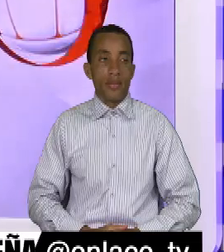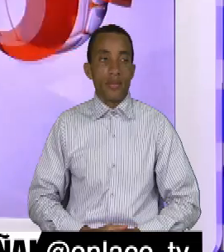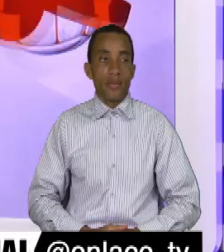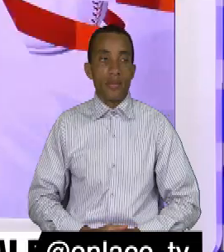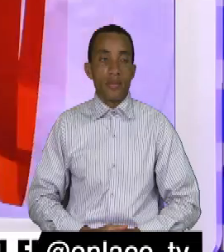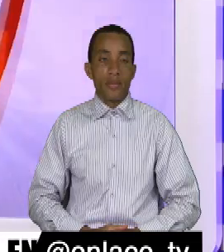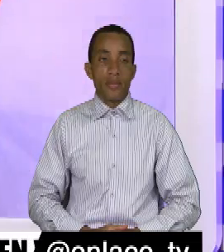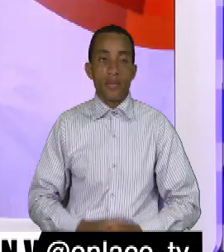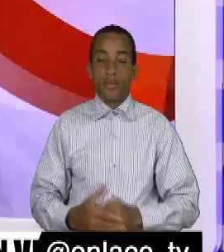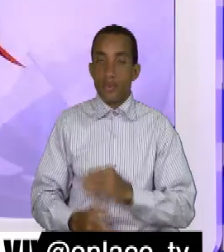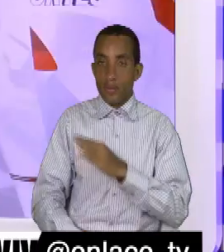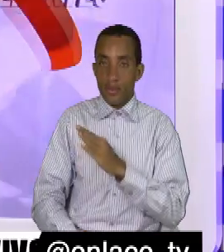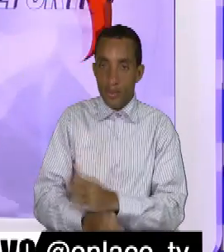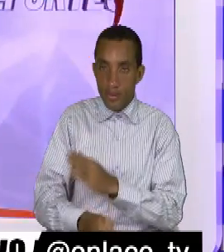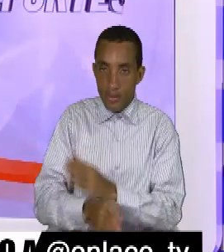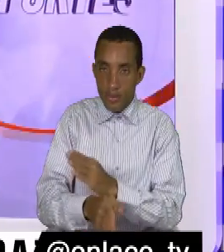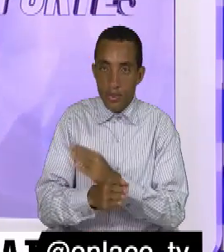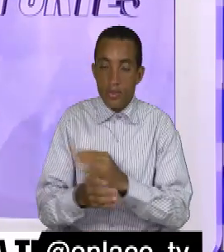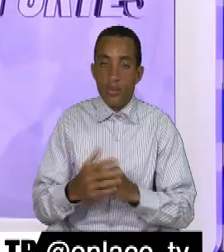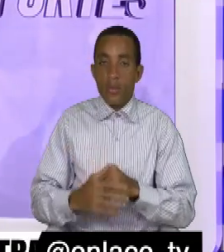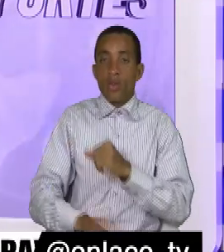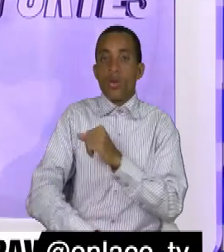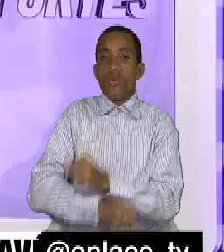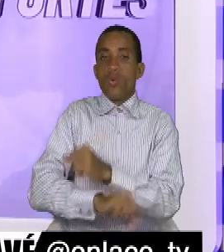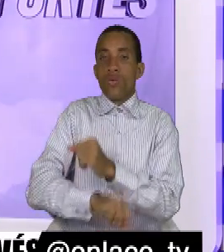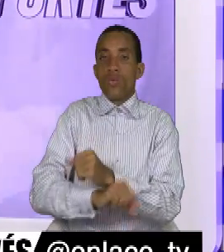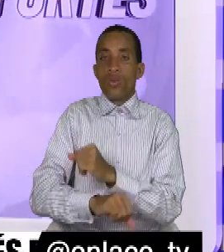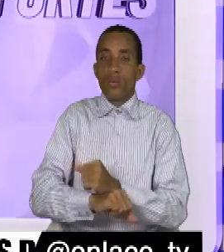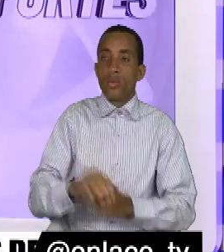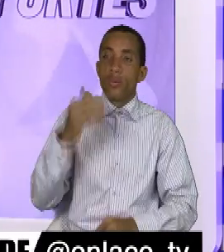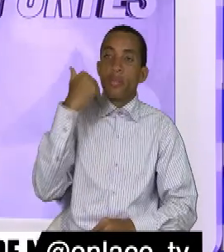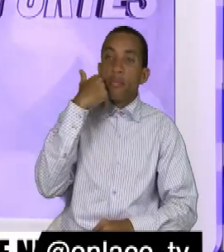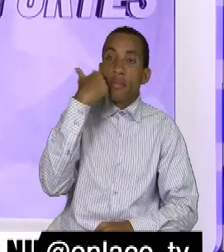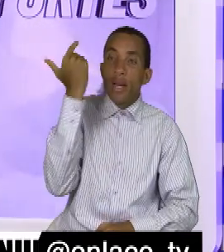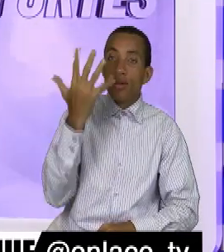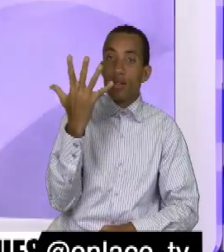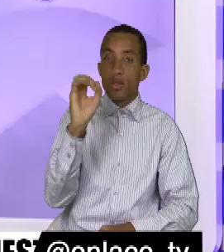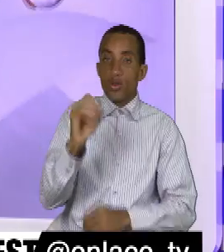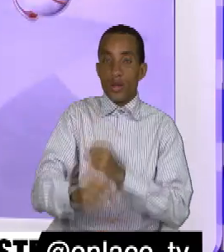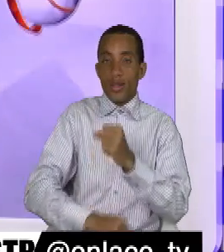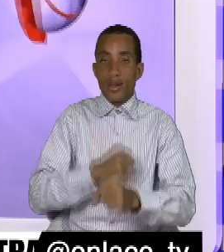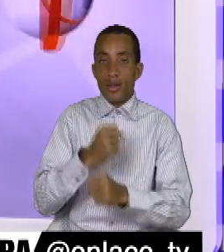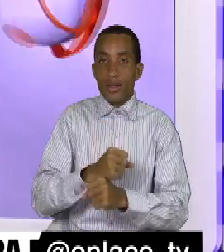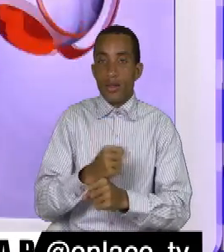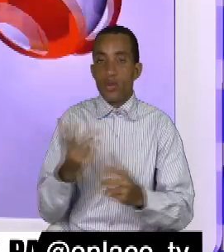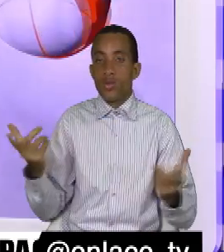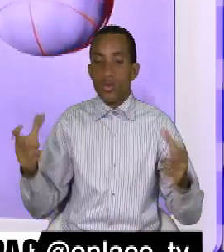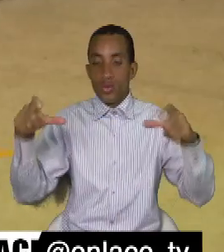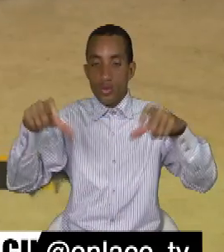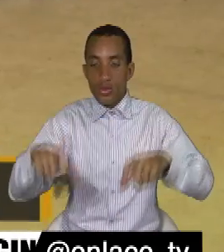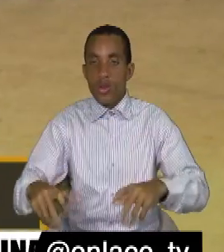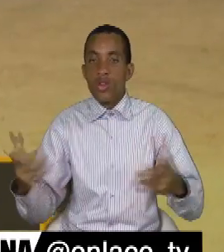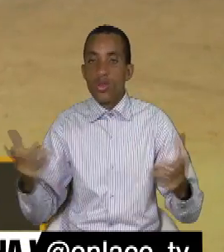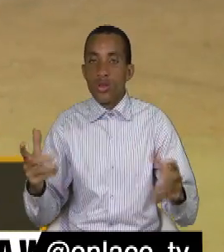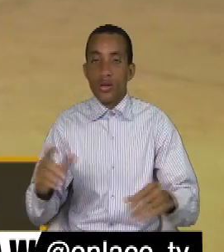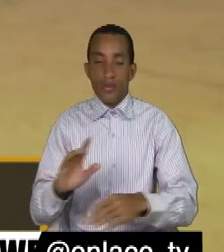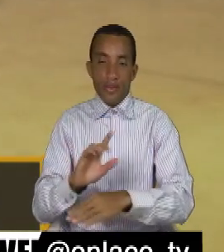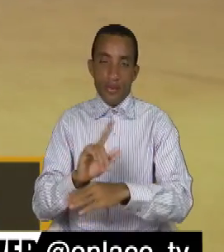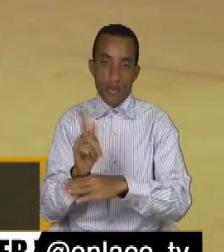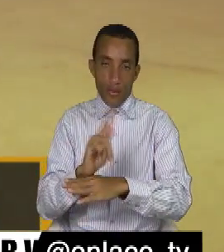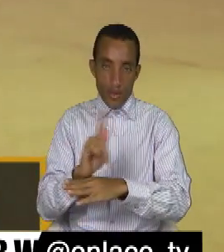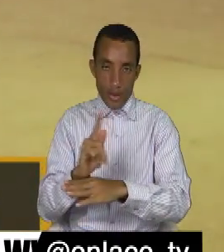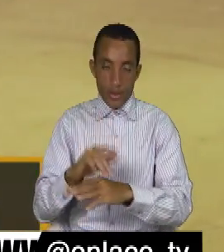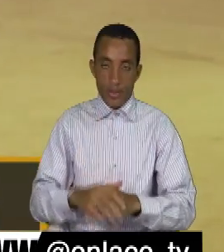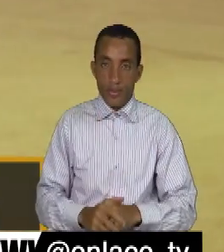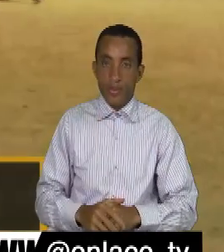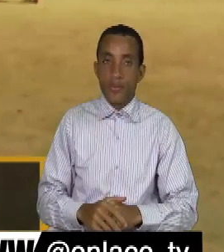la segunda vuelta del torneo de fútbol mayores de 50 años que se desarrolla y se juega en la cancha del barrio La Floresta. El equipo Unión Magdalena se encuentra